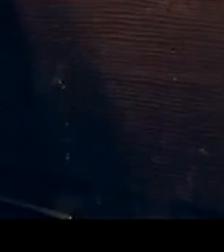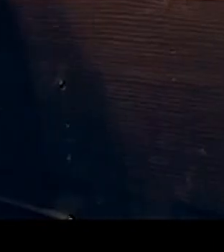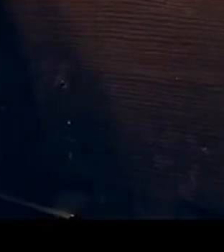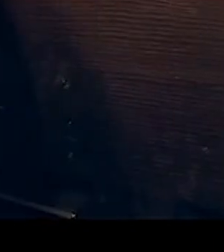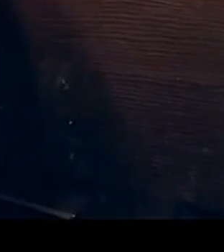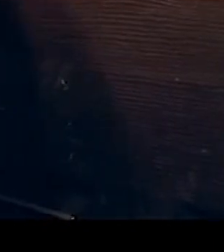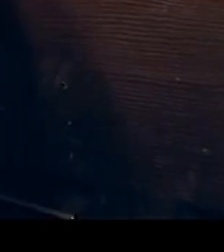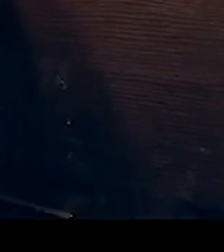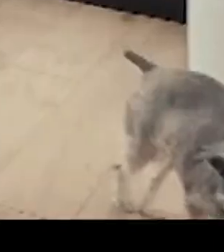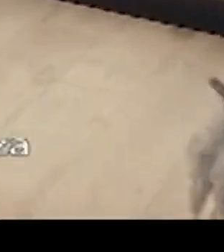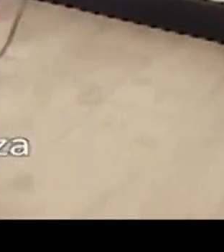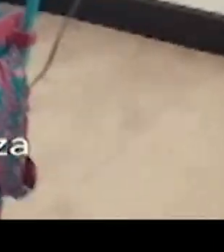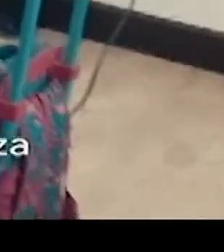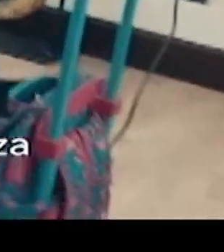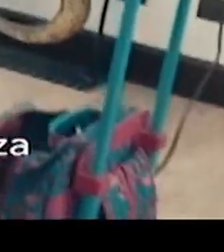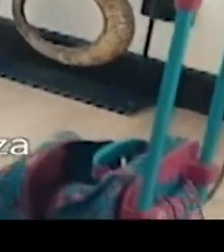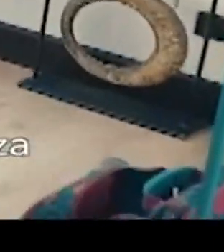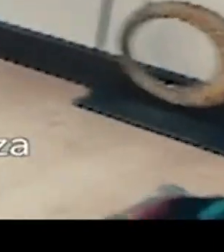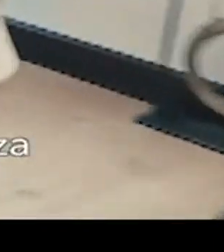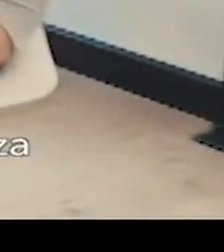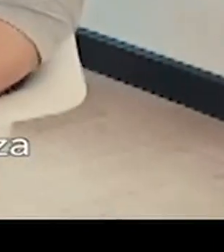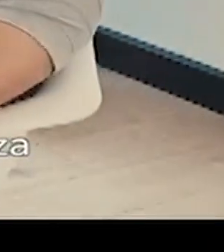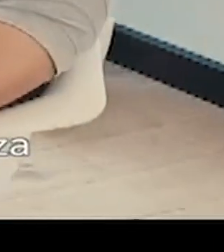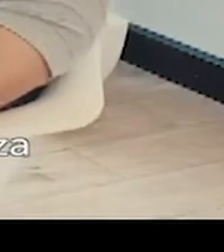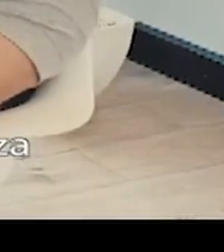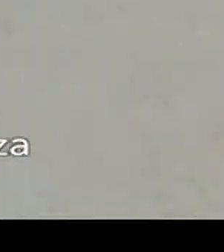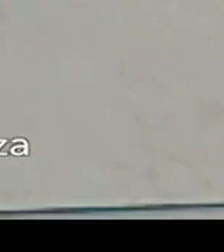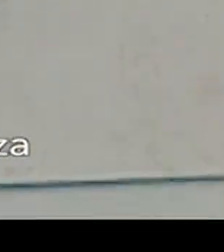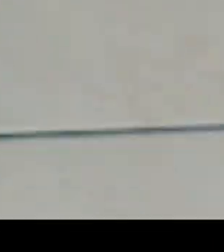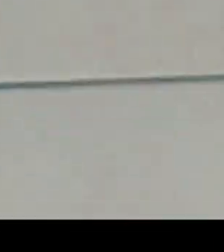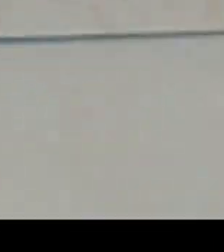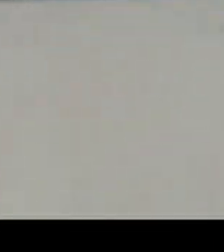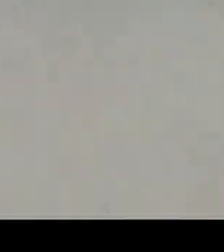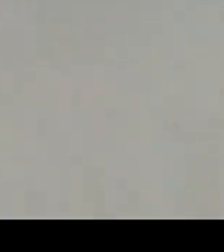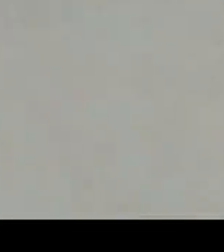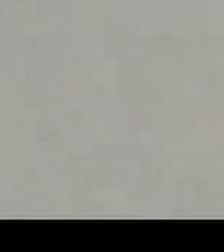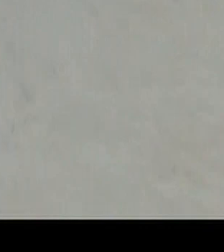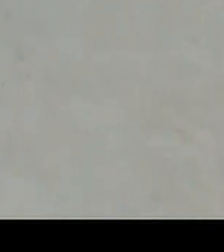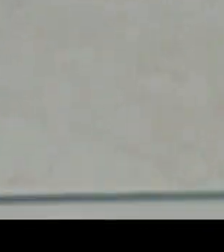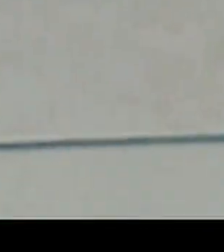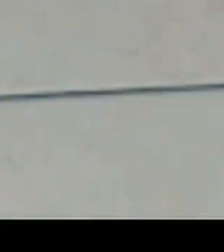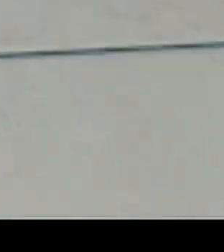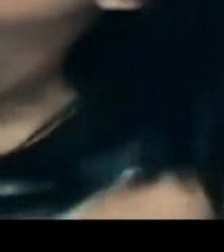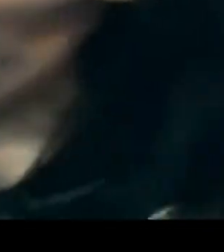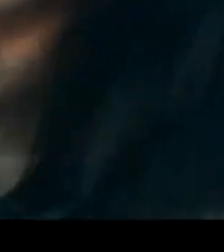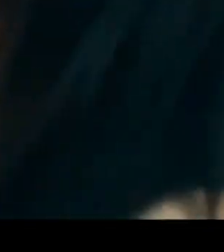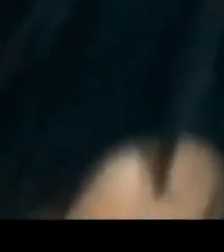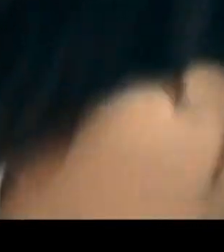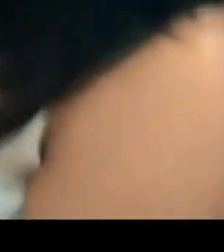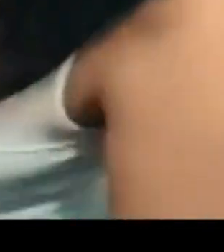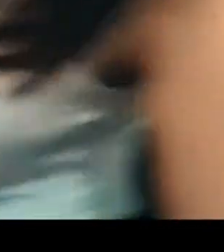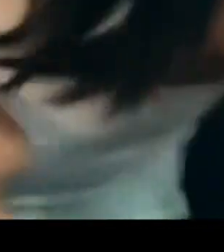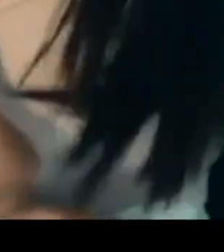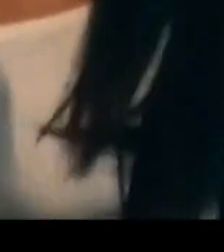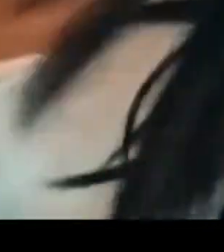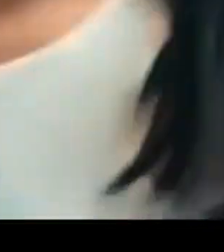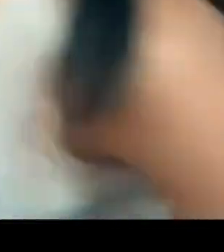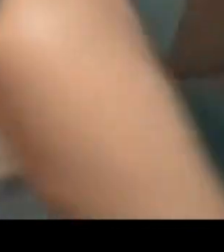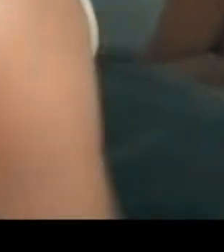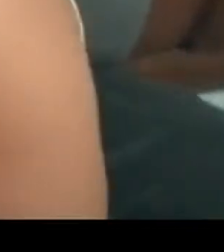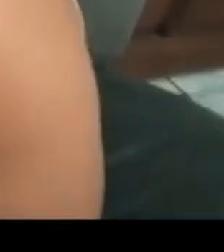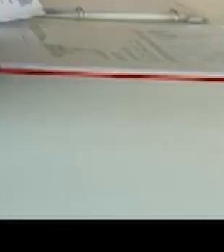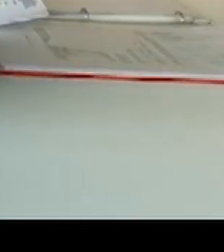buscar soluciones, en salir adelante controlando esta amenaza desde el lugar más seguro. ¡Hola! ¡Beso,